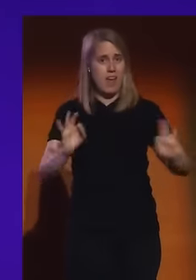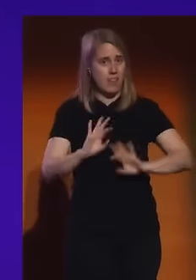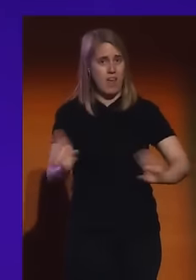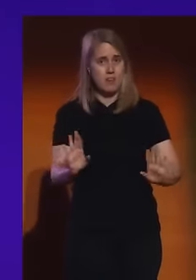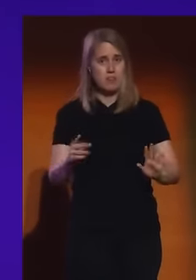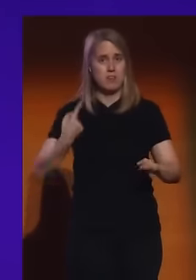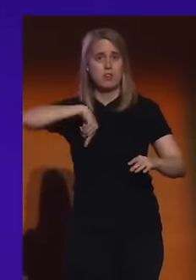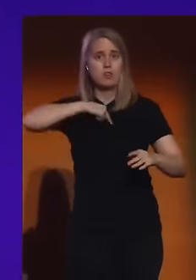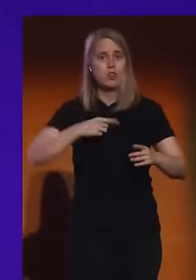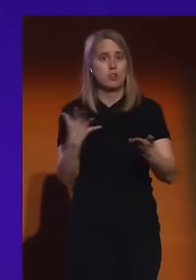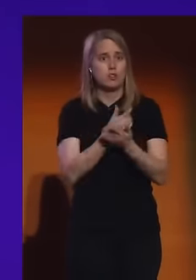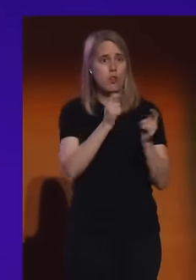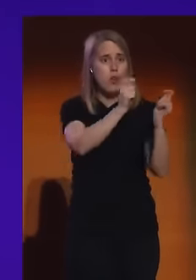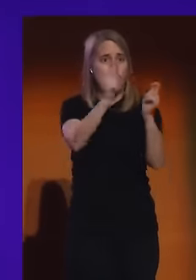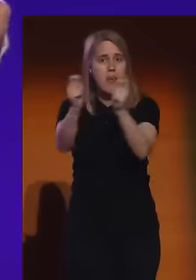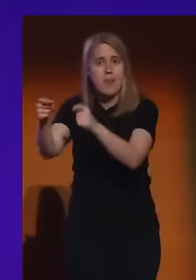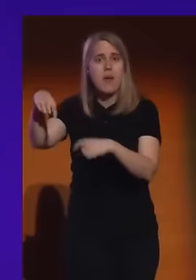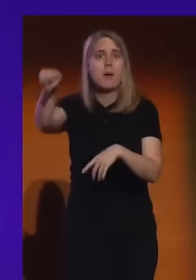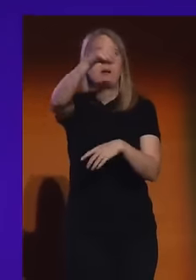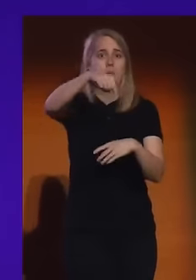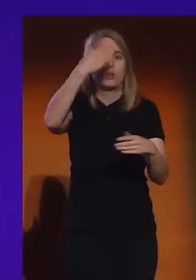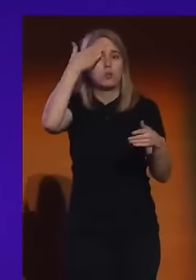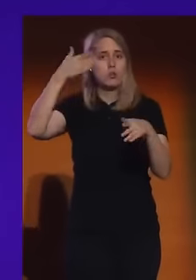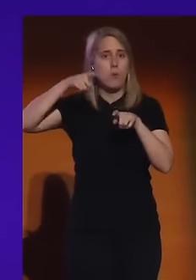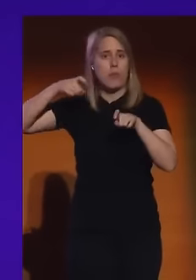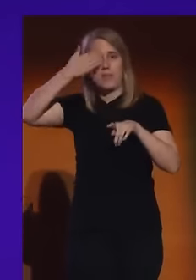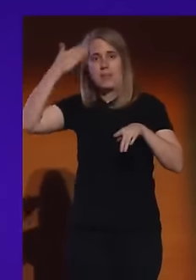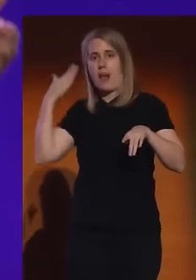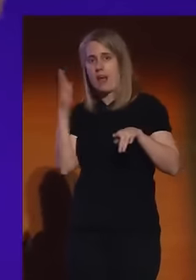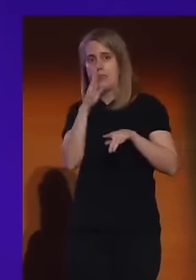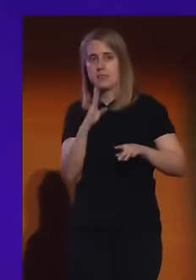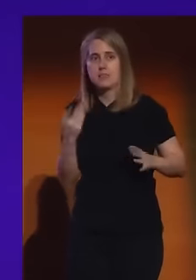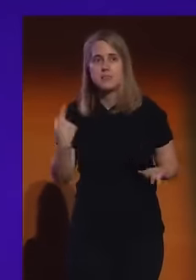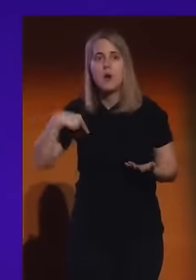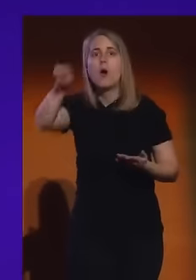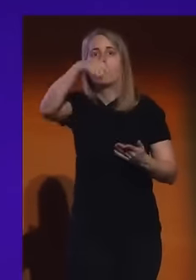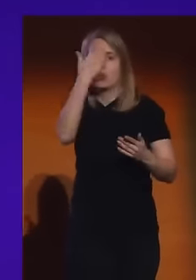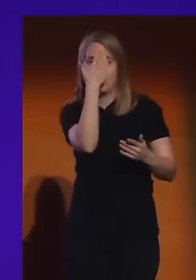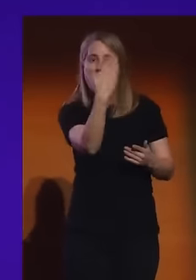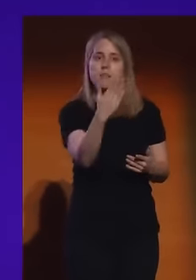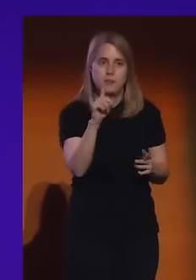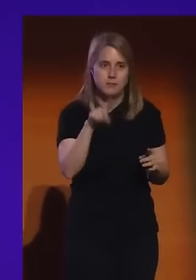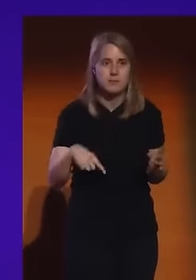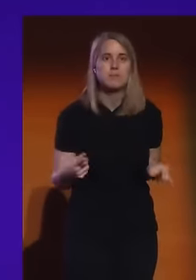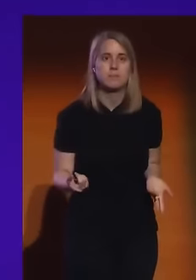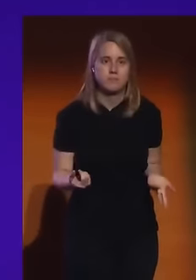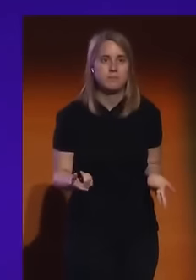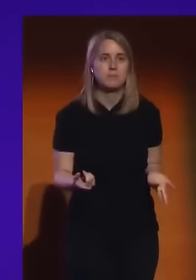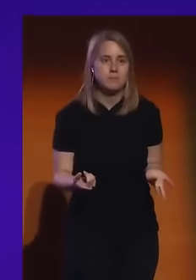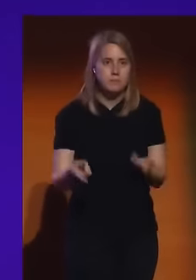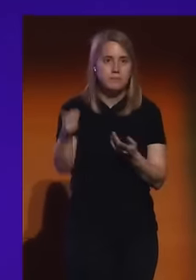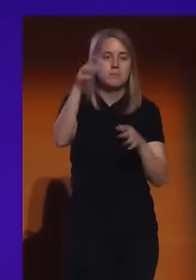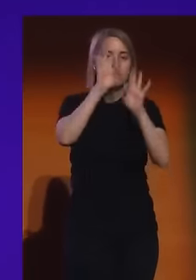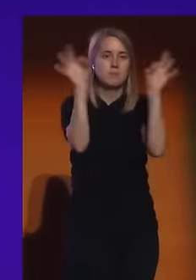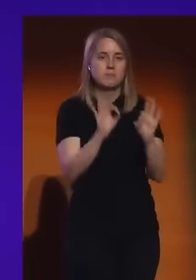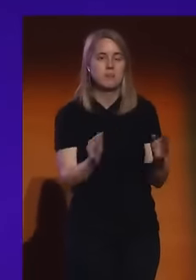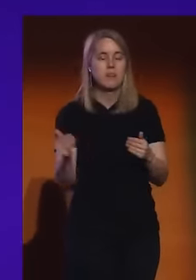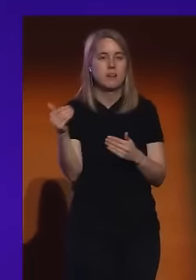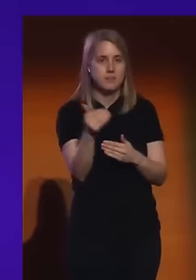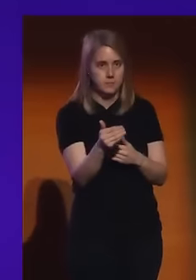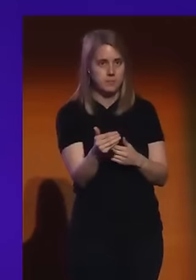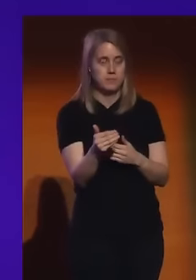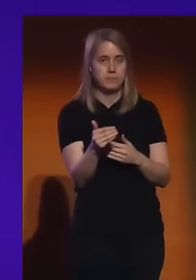bide ematen atudo guran euskal